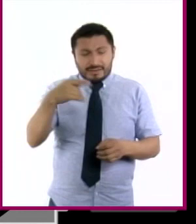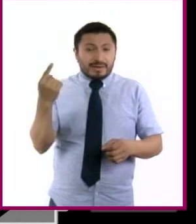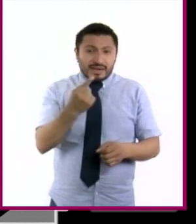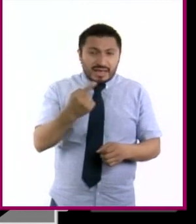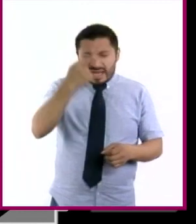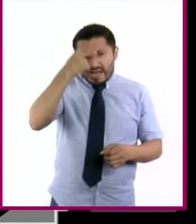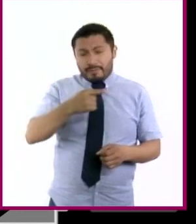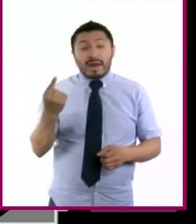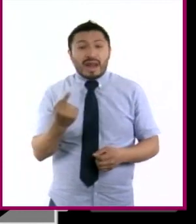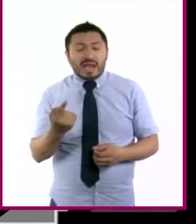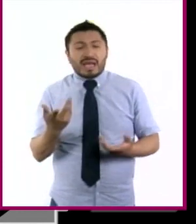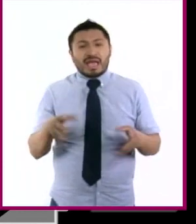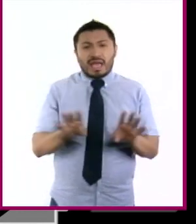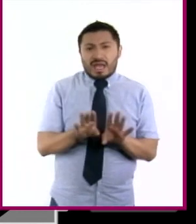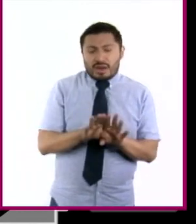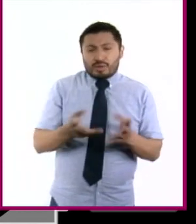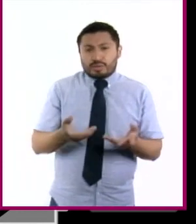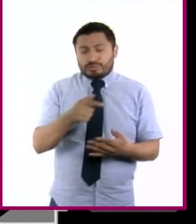la información.